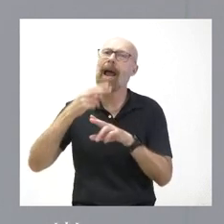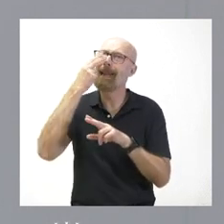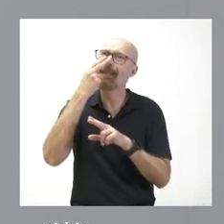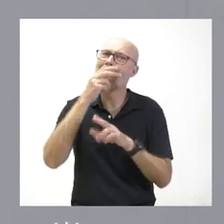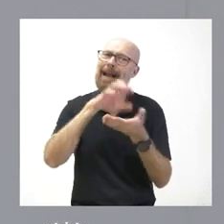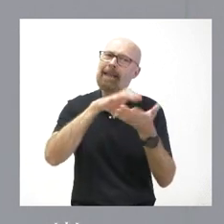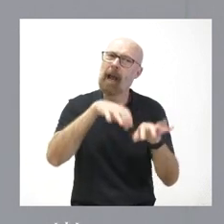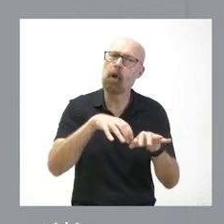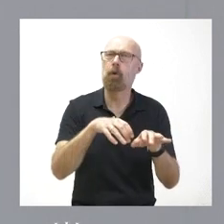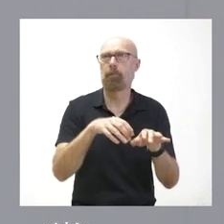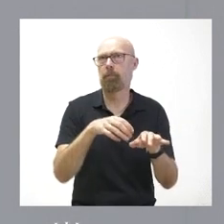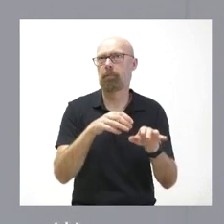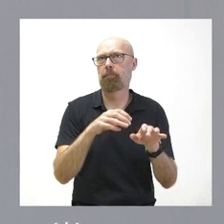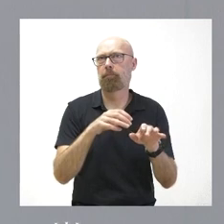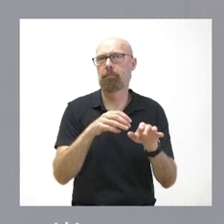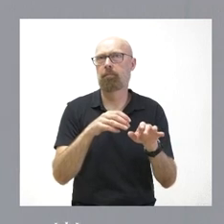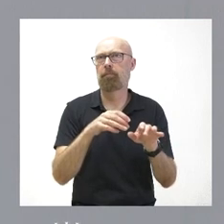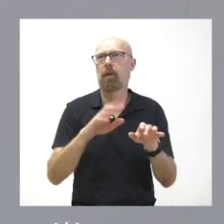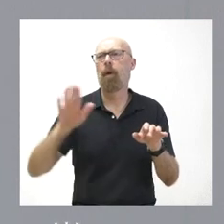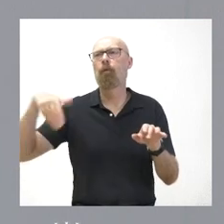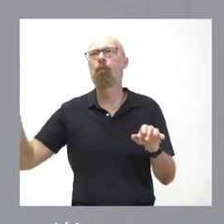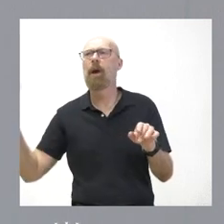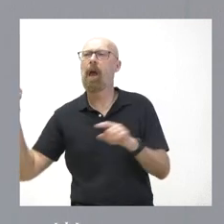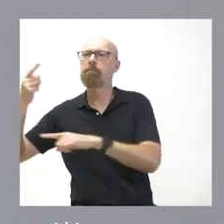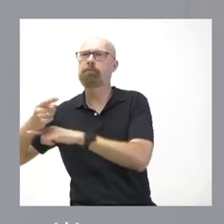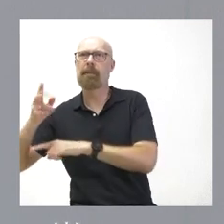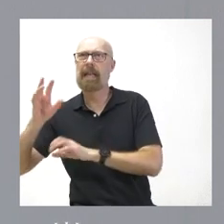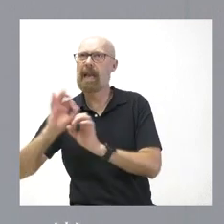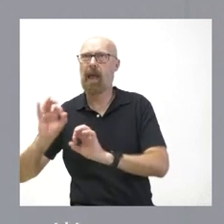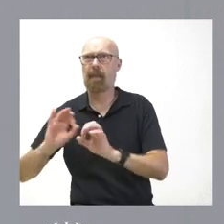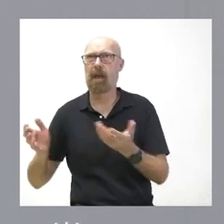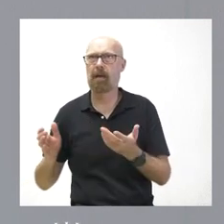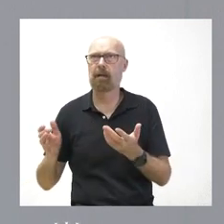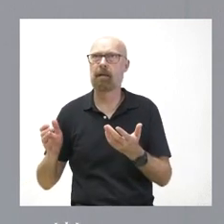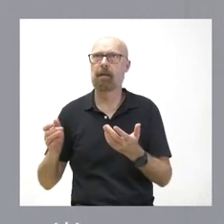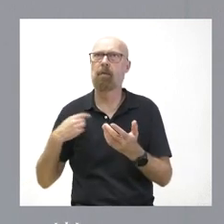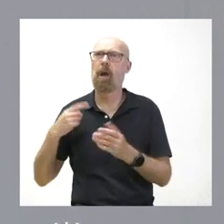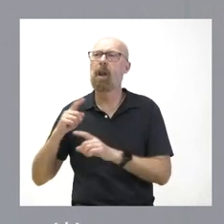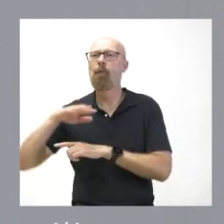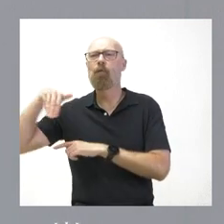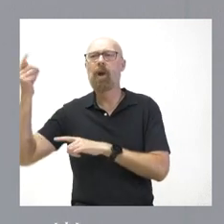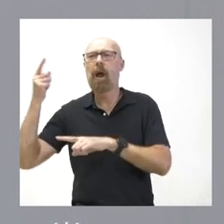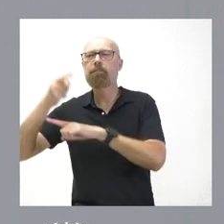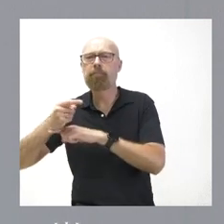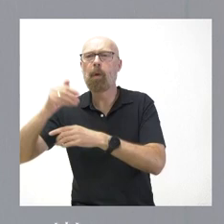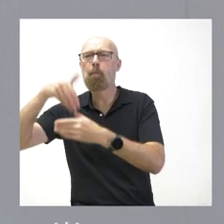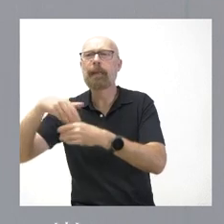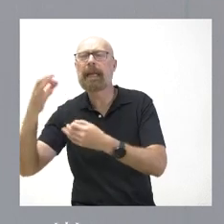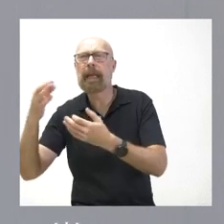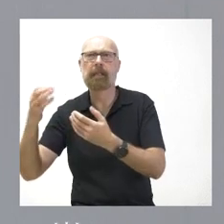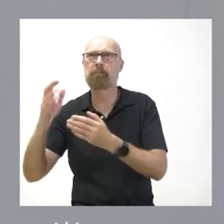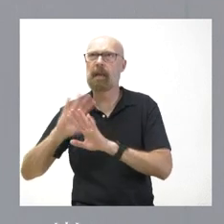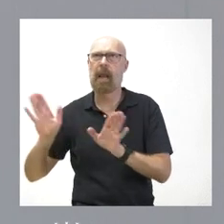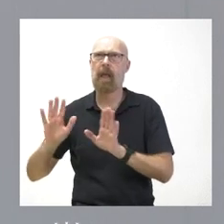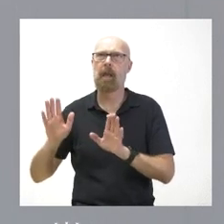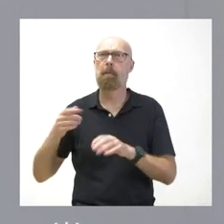los interes de Castilla de León sin que nadie de fuera de Castilla y león diga lo que hay que votar lo que hay que decidir en nuestra tierra pero no me corresponde